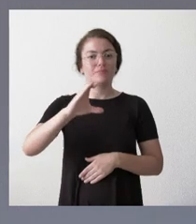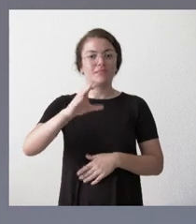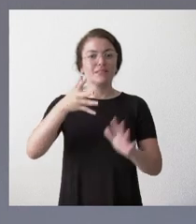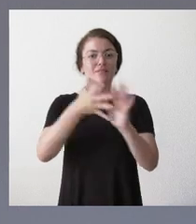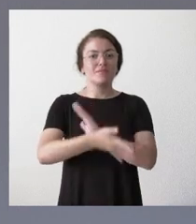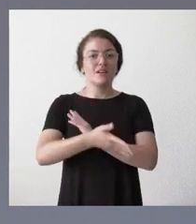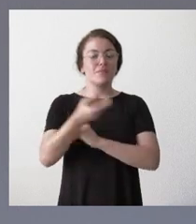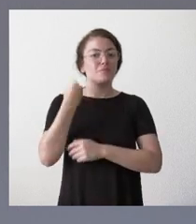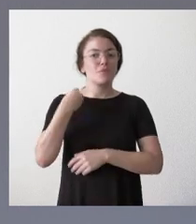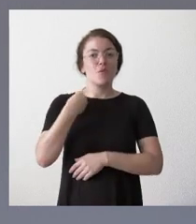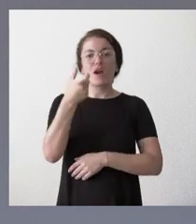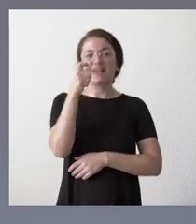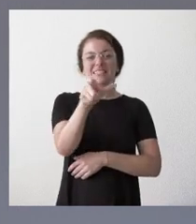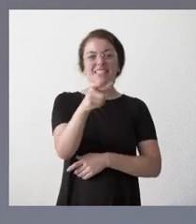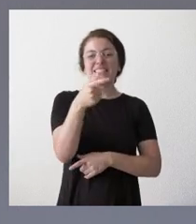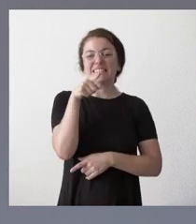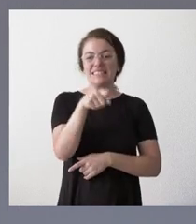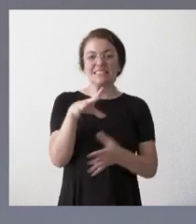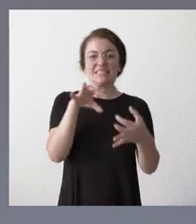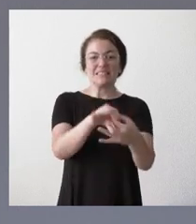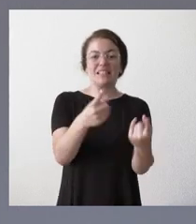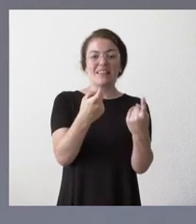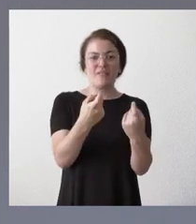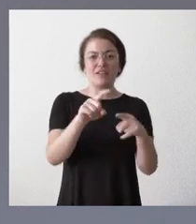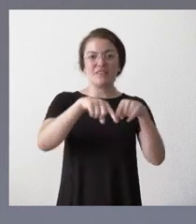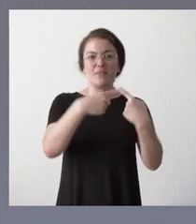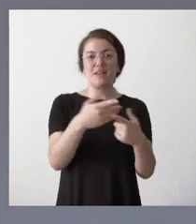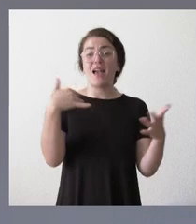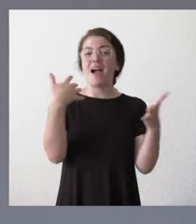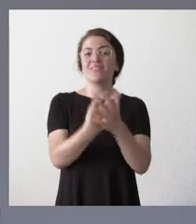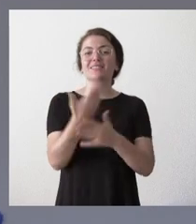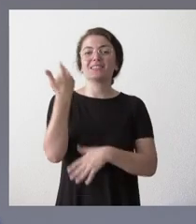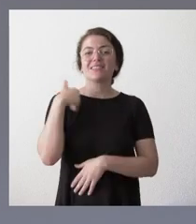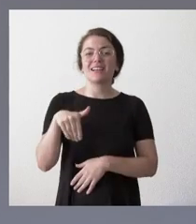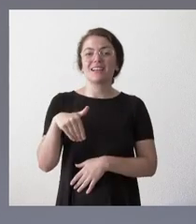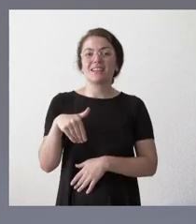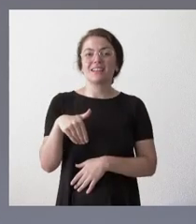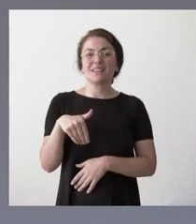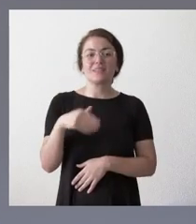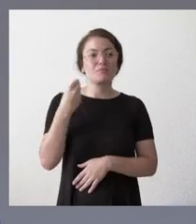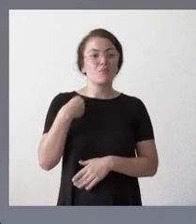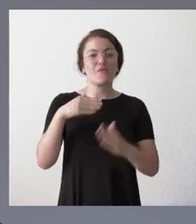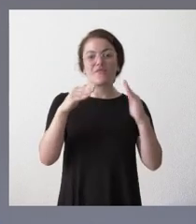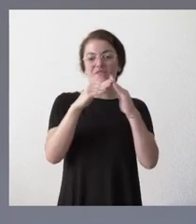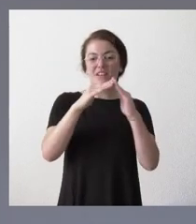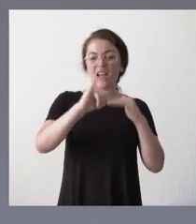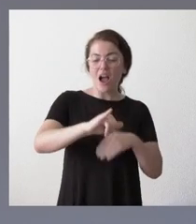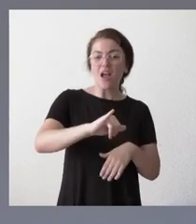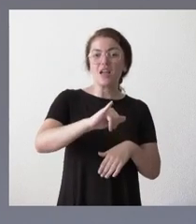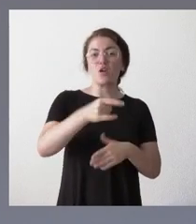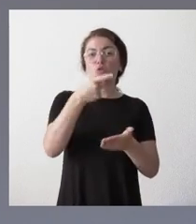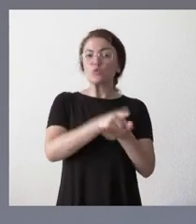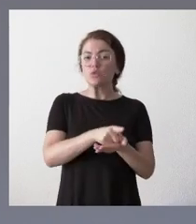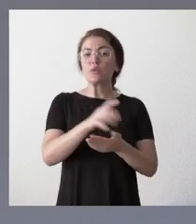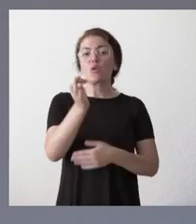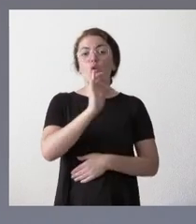cantidad que vayan necesitando las familias hasta que nuevamente tengan su vivienda o hasta que nuevamente tengan